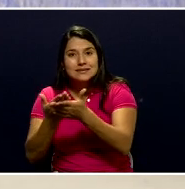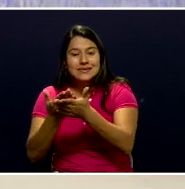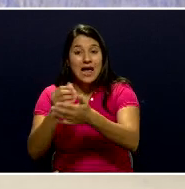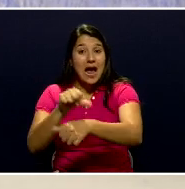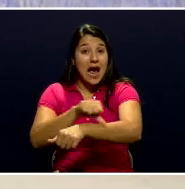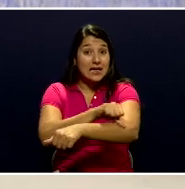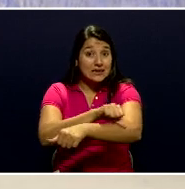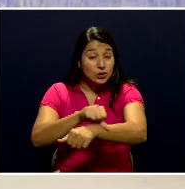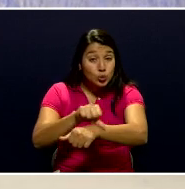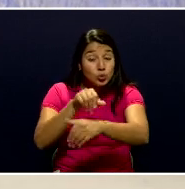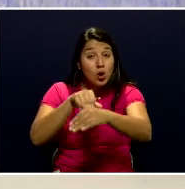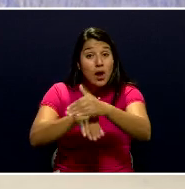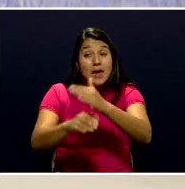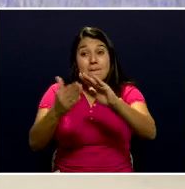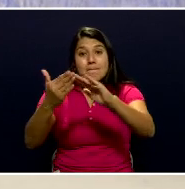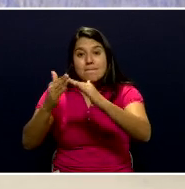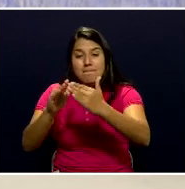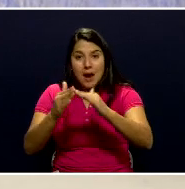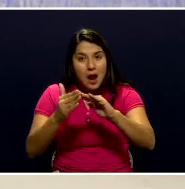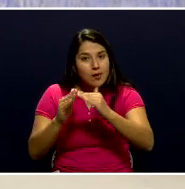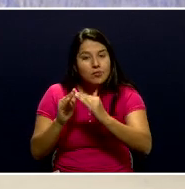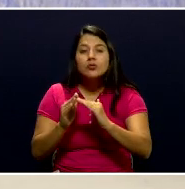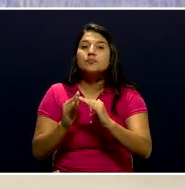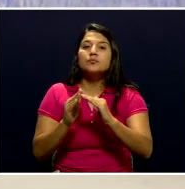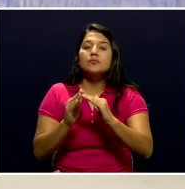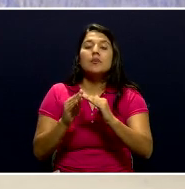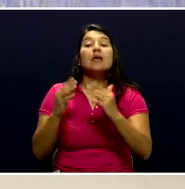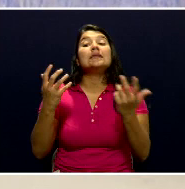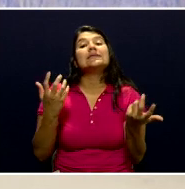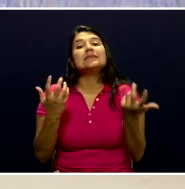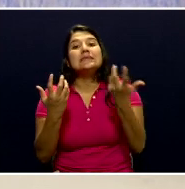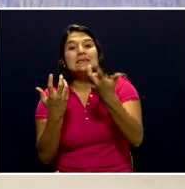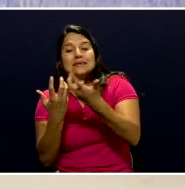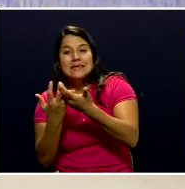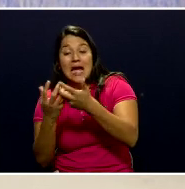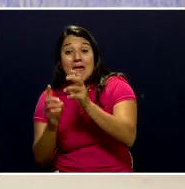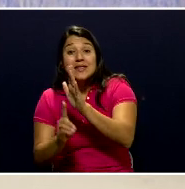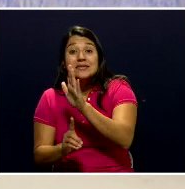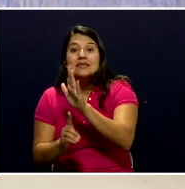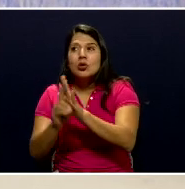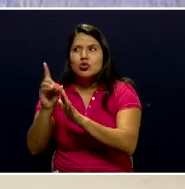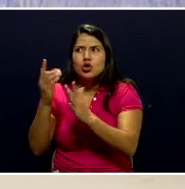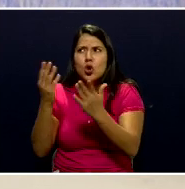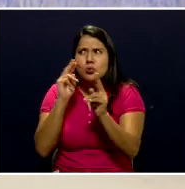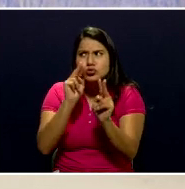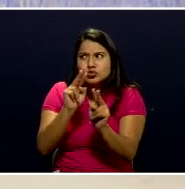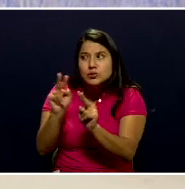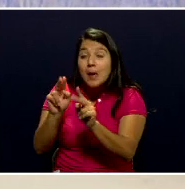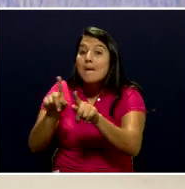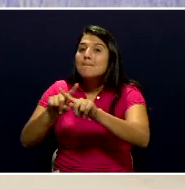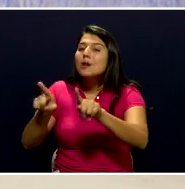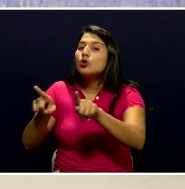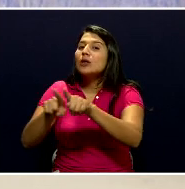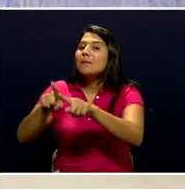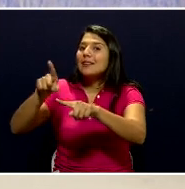arquitectónicas responden a esos desarrollos, no solo estéticos, sino también